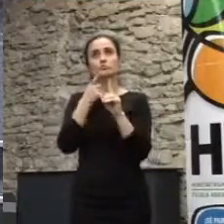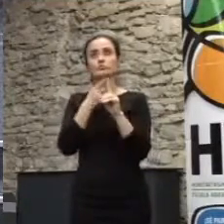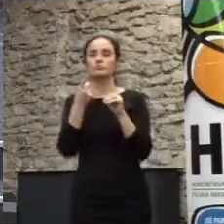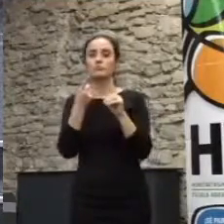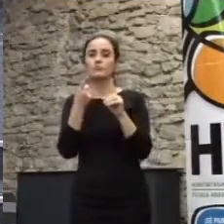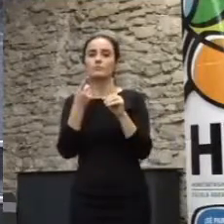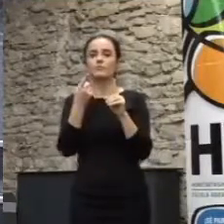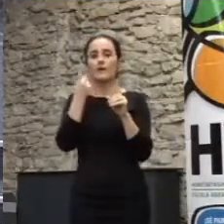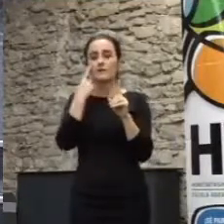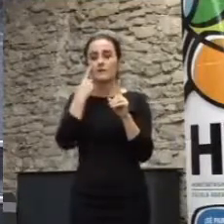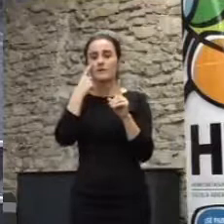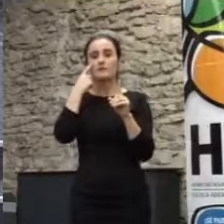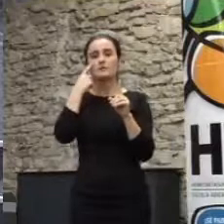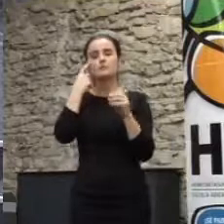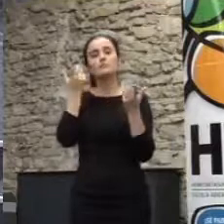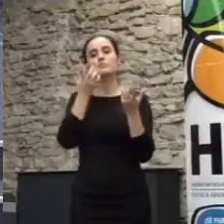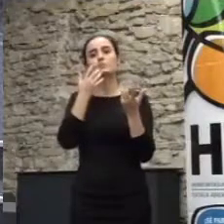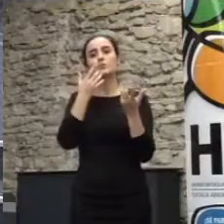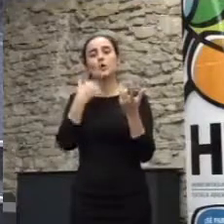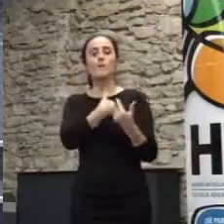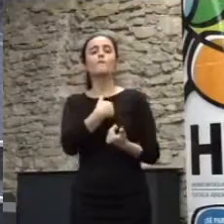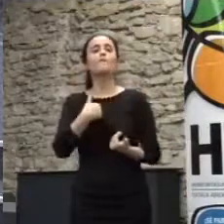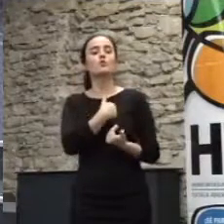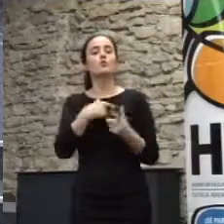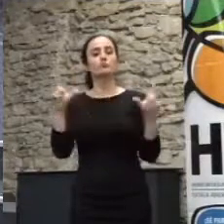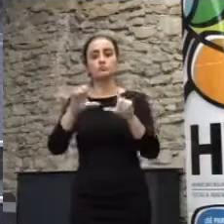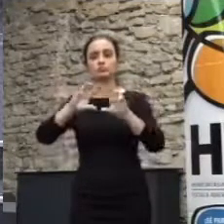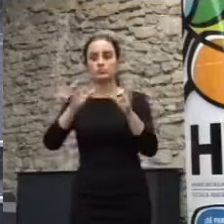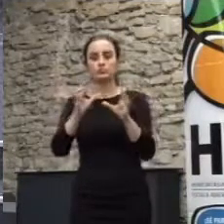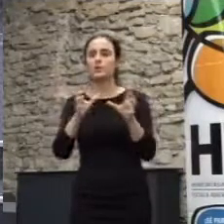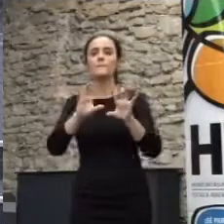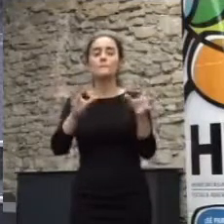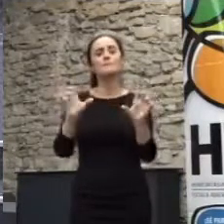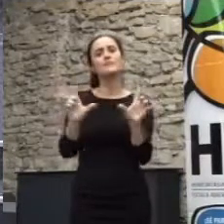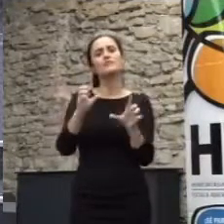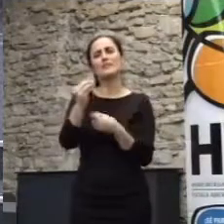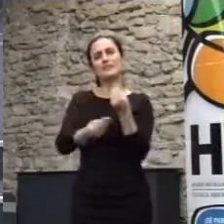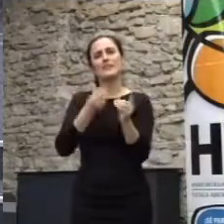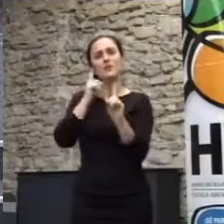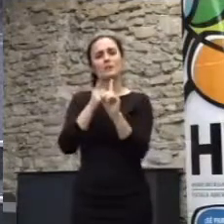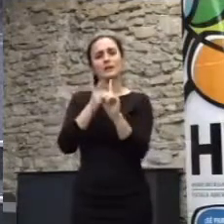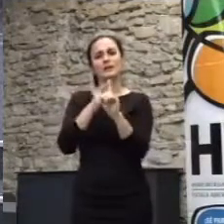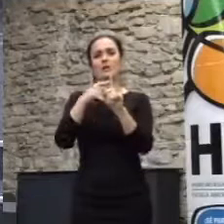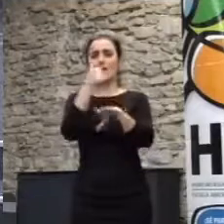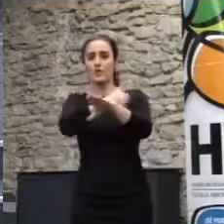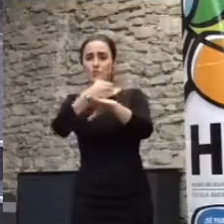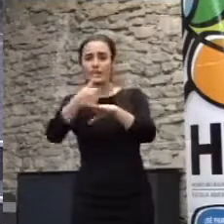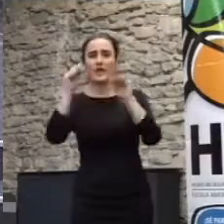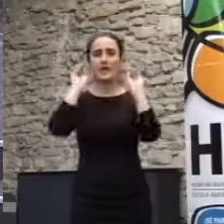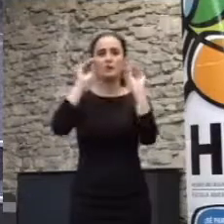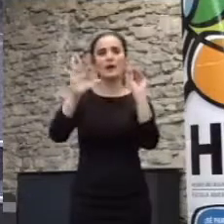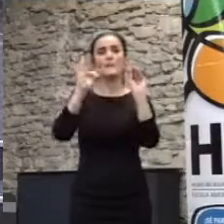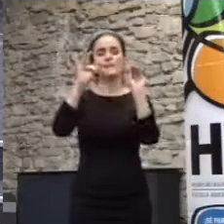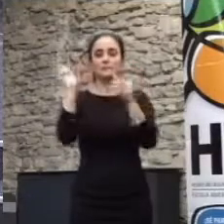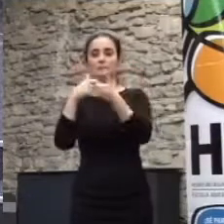los medios? ¿Qué papel juegan los medios? O sea, perdón, ¿qué hacen los medios para educar y animar a la ciudadanía a participar?